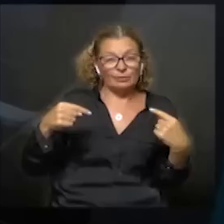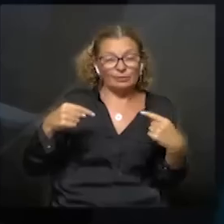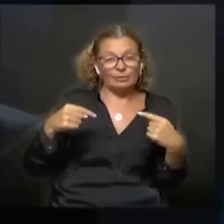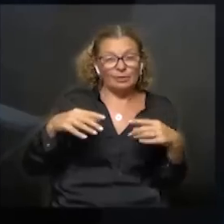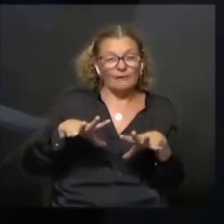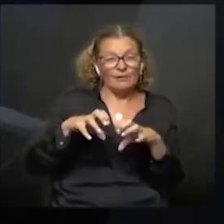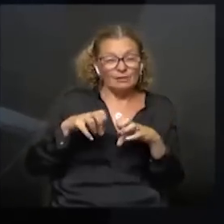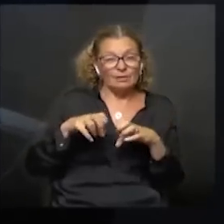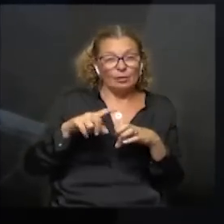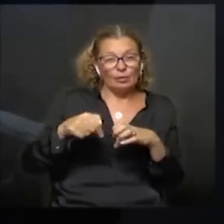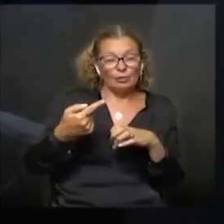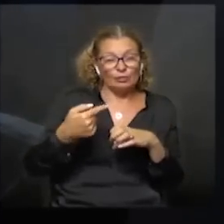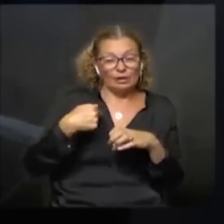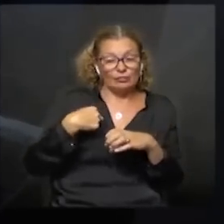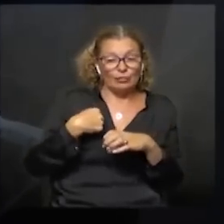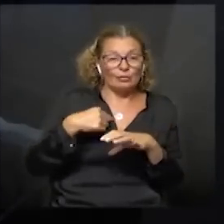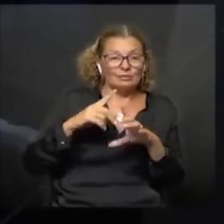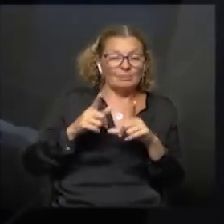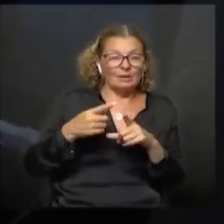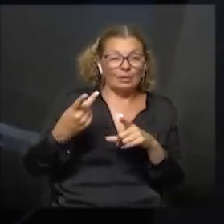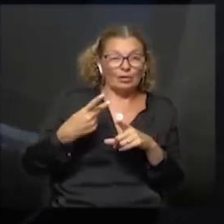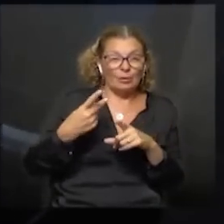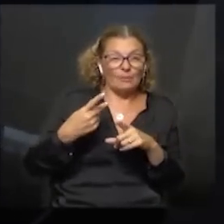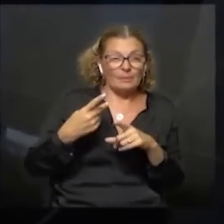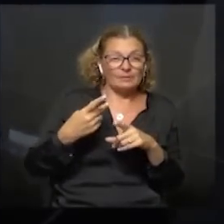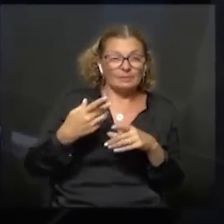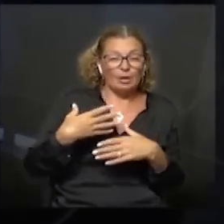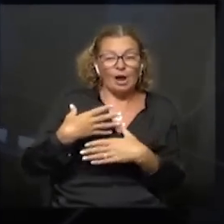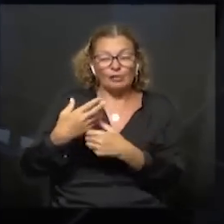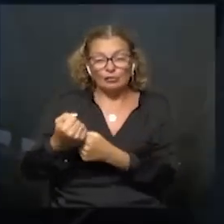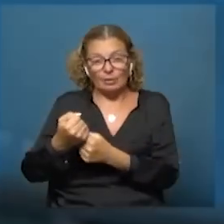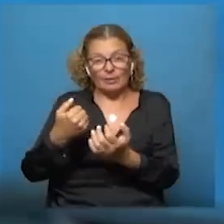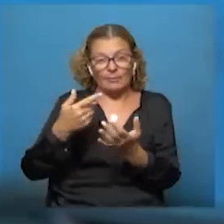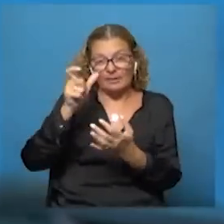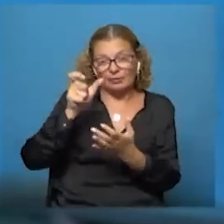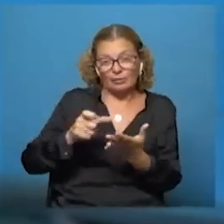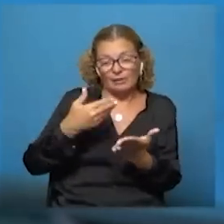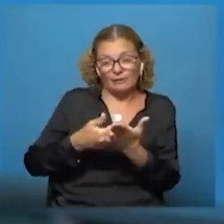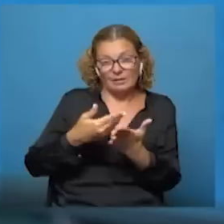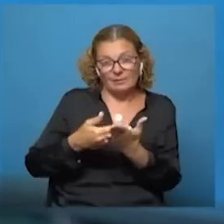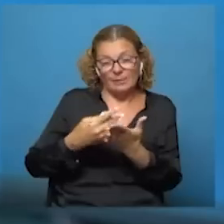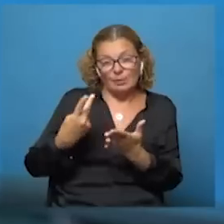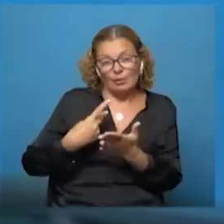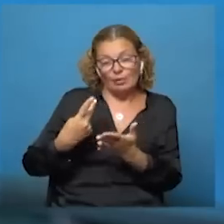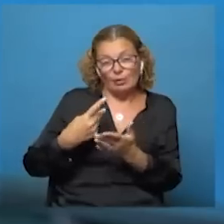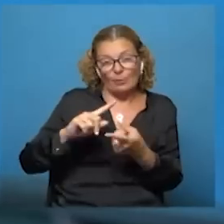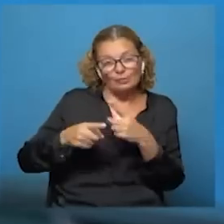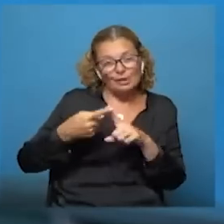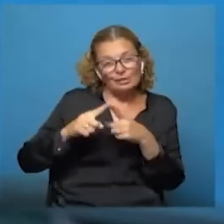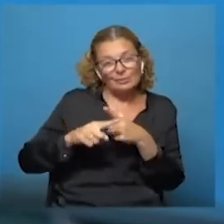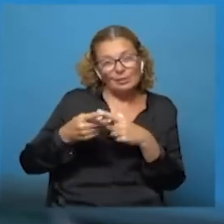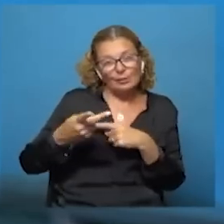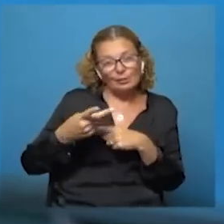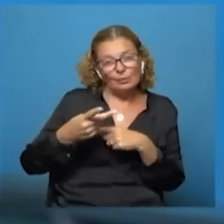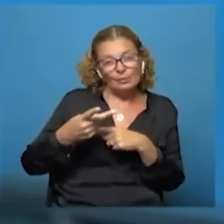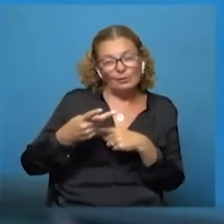que había vivido ella con otras que había vivido yo ella a su vez me empezaron una mano en personas ausentes tomamos como más contacto algunas